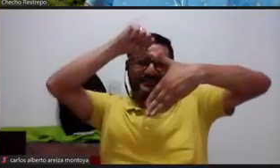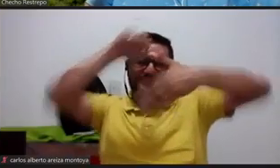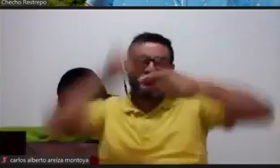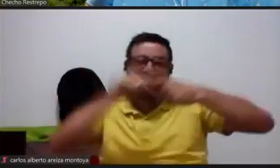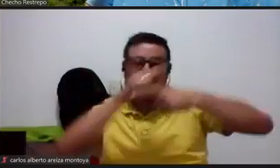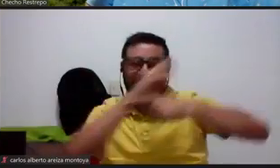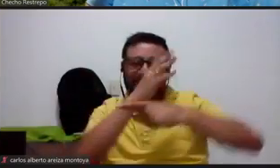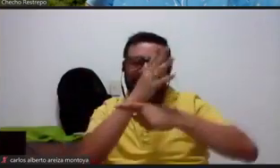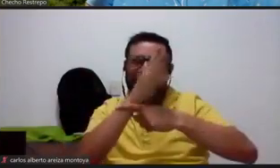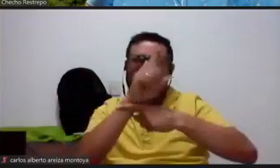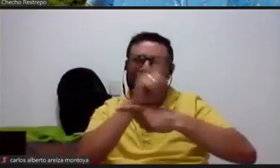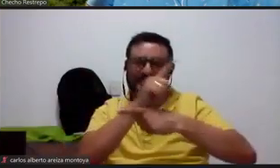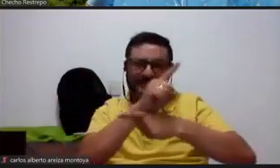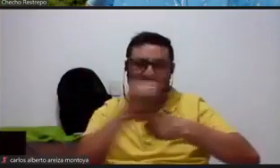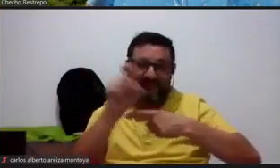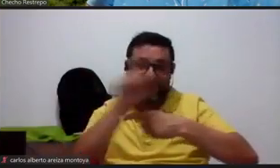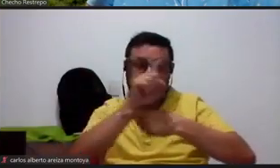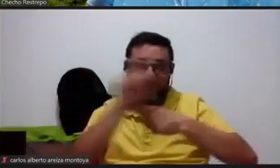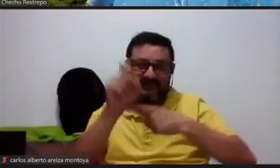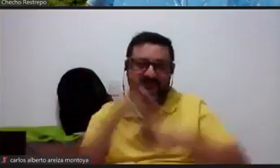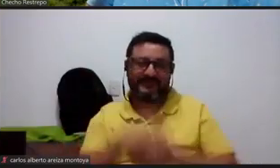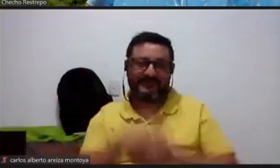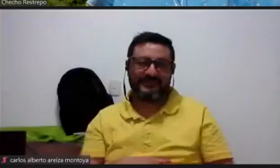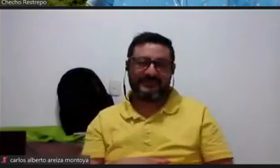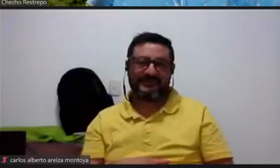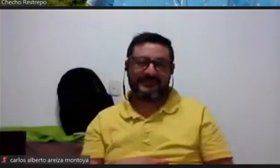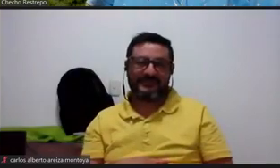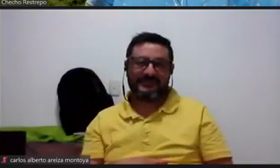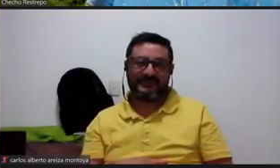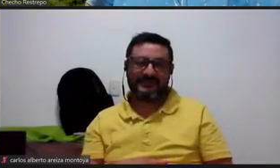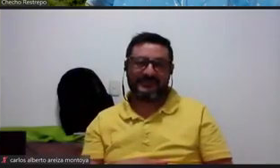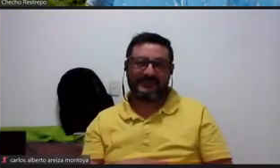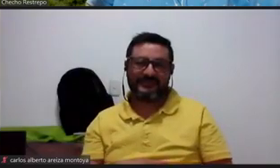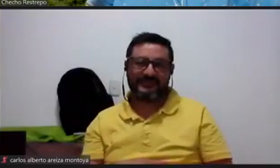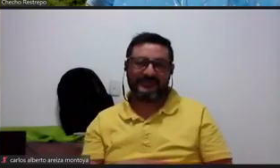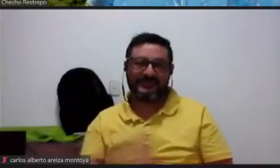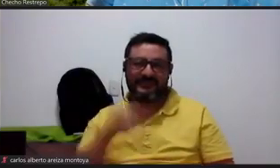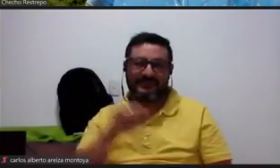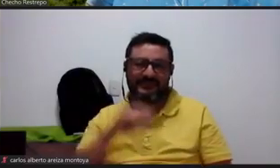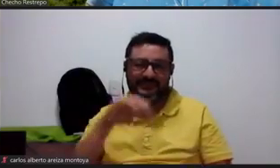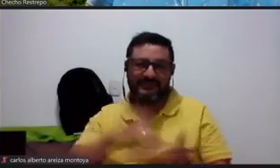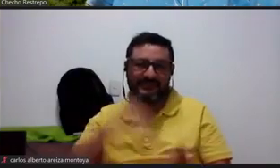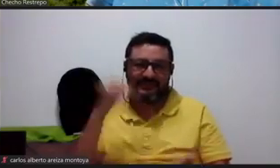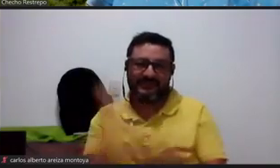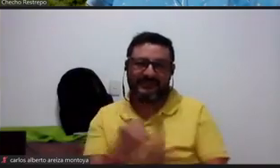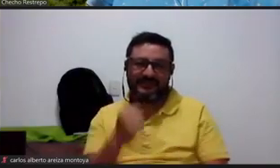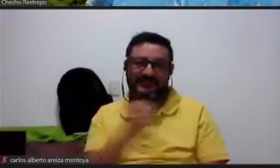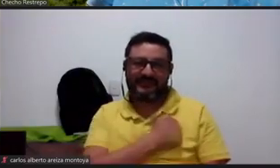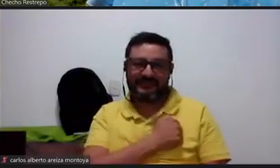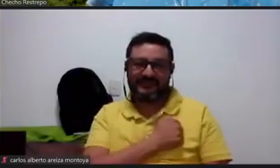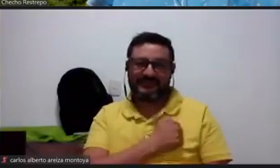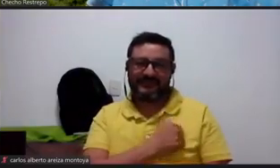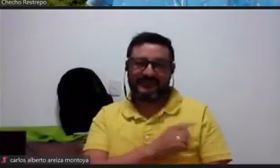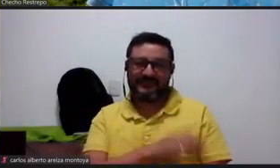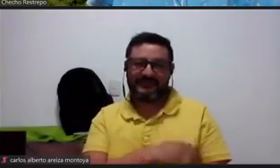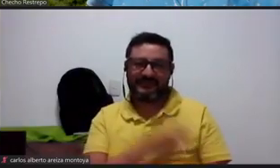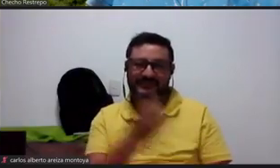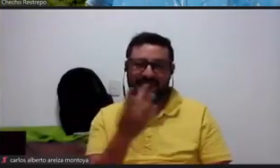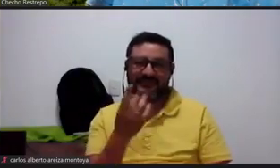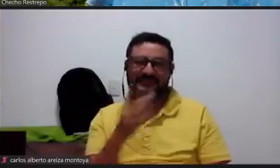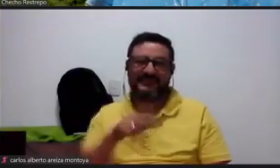Y literal, volvemos a lo mismo. De puro corazón gané, o sea. Me dolía